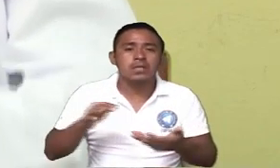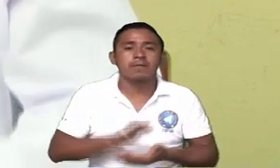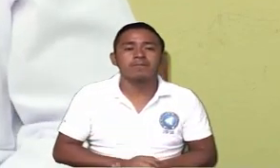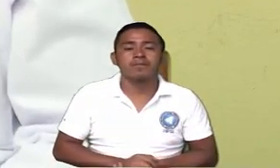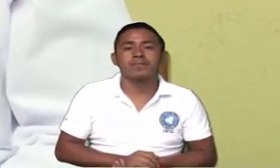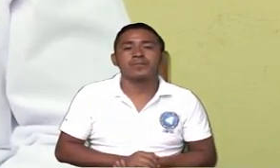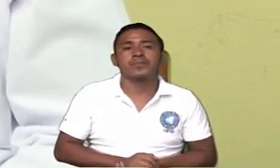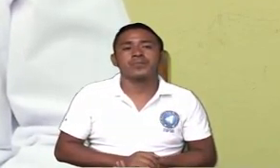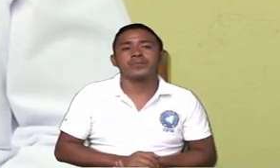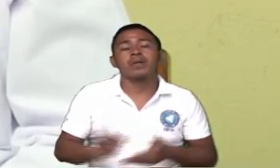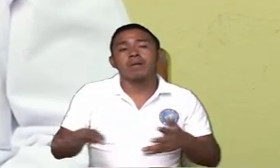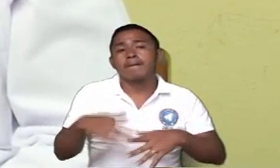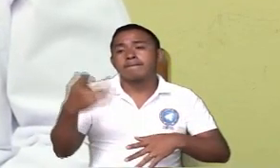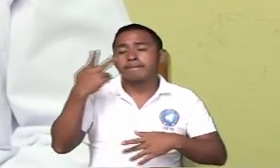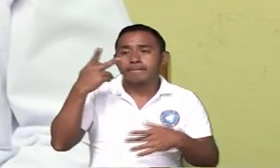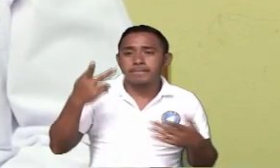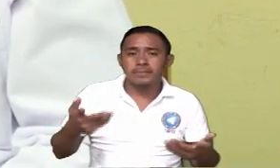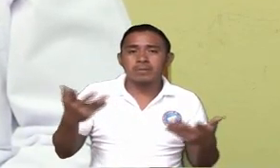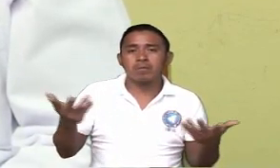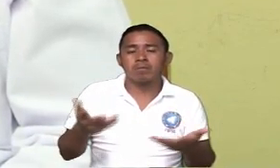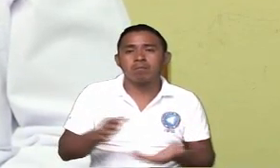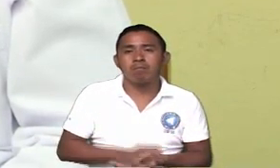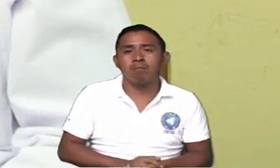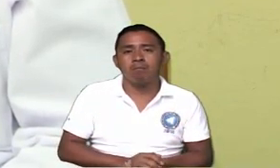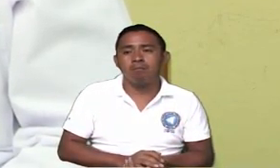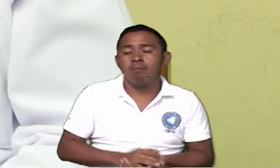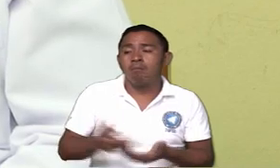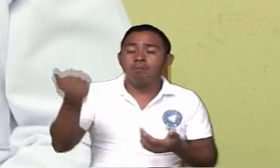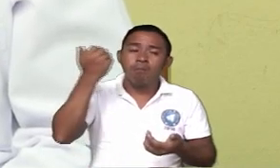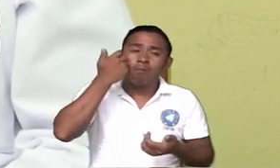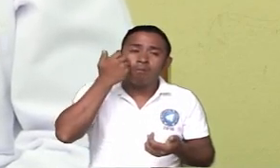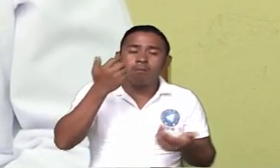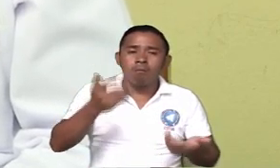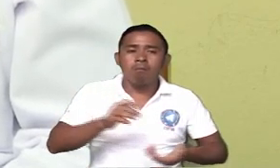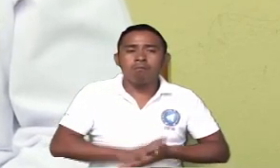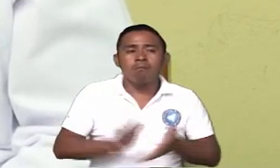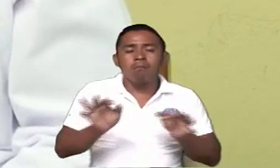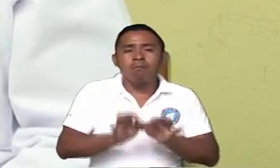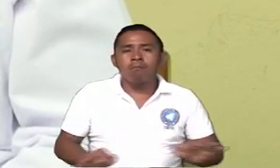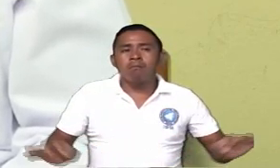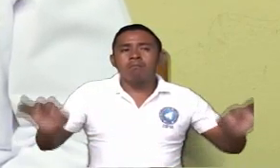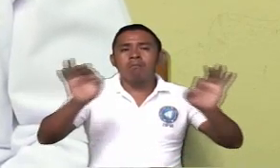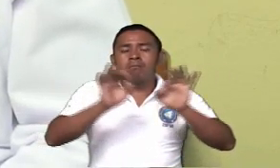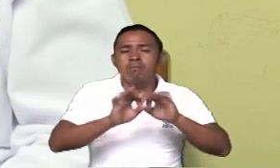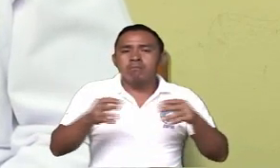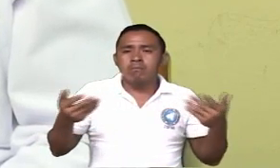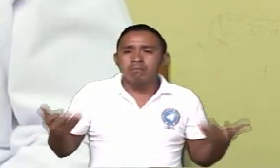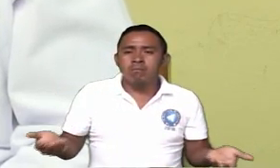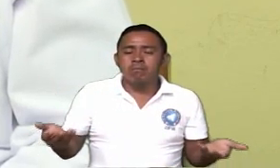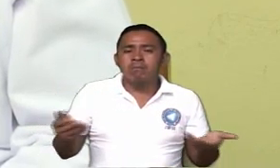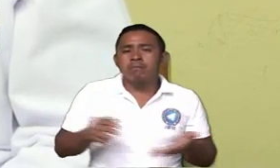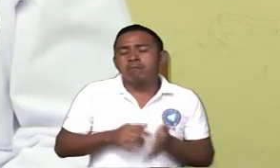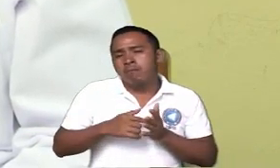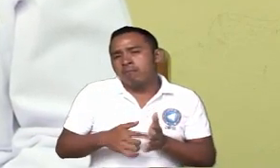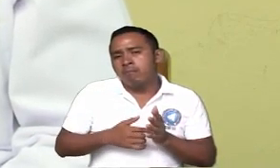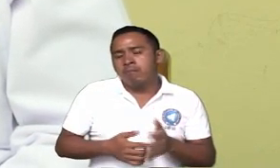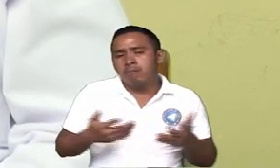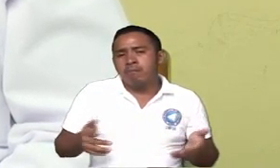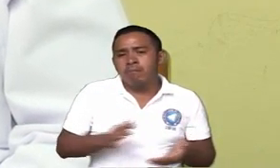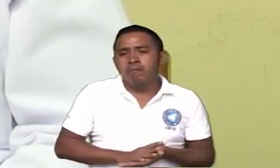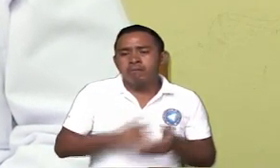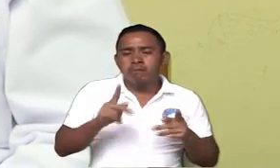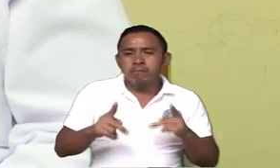Y tratar lo que es la enfermedad renal. Es muy importante porque, por ejemplo, en los pacientes que